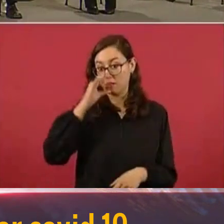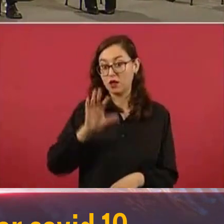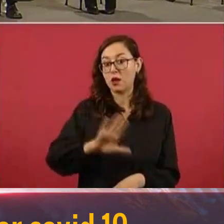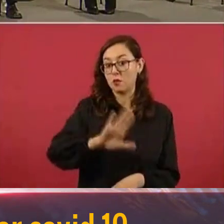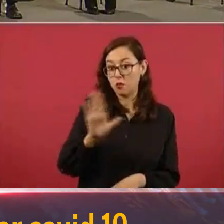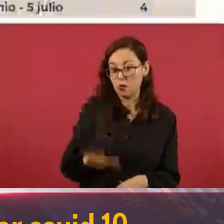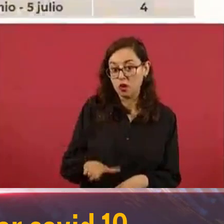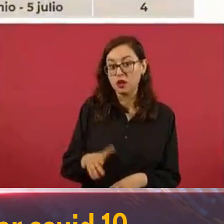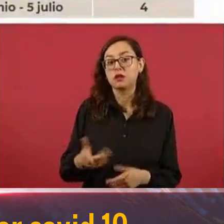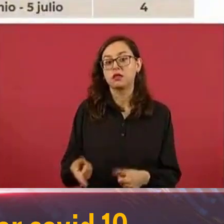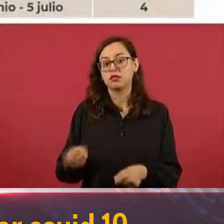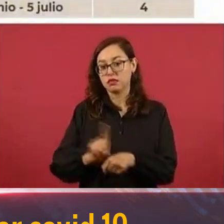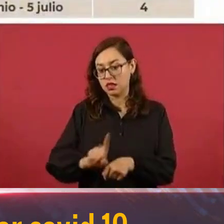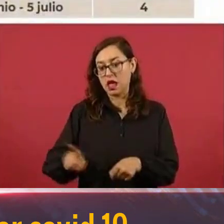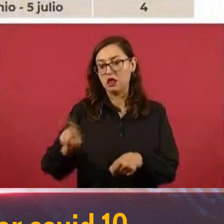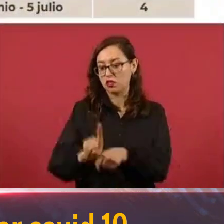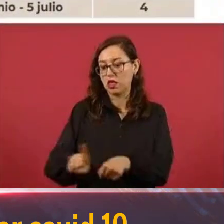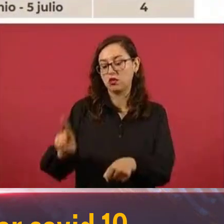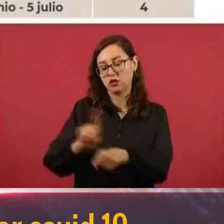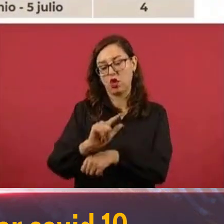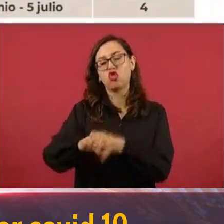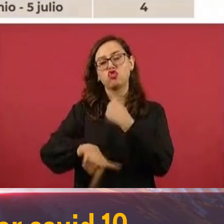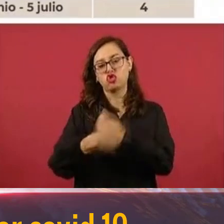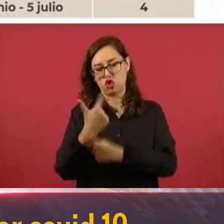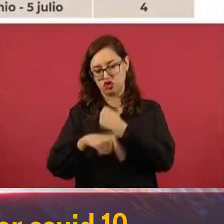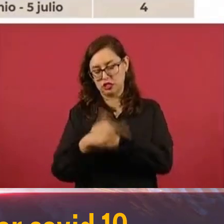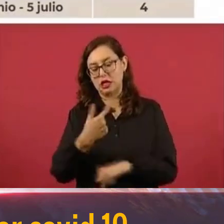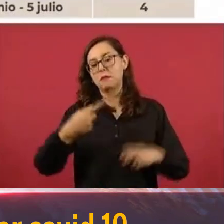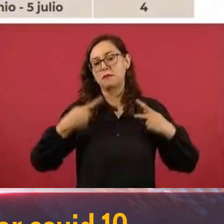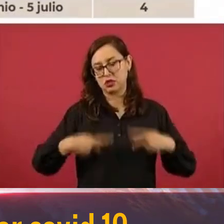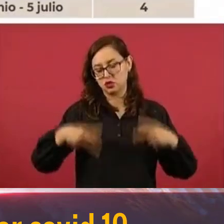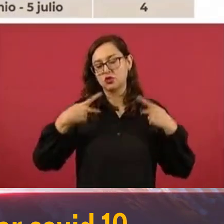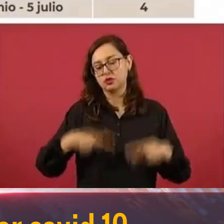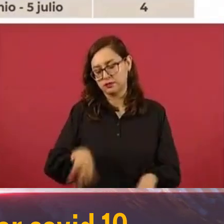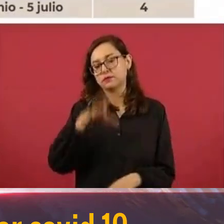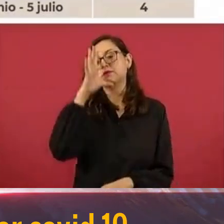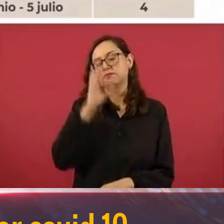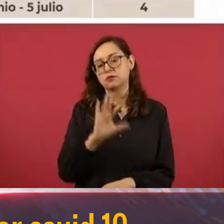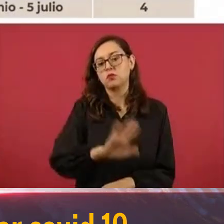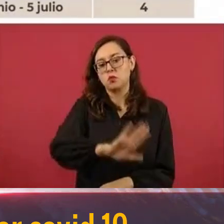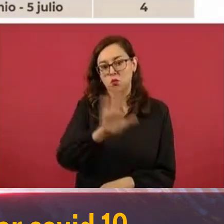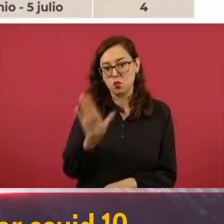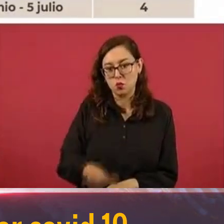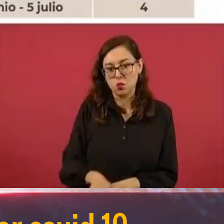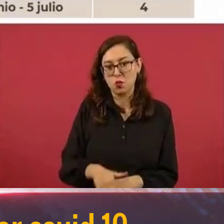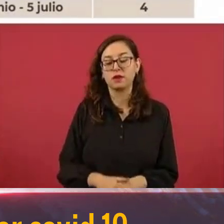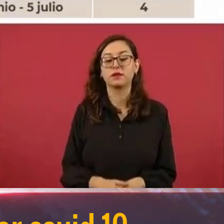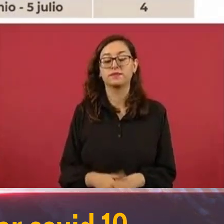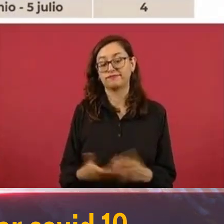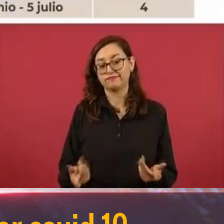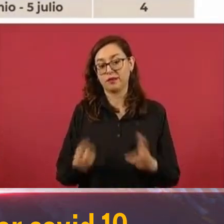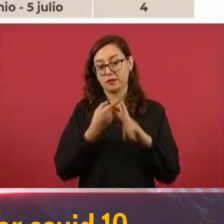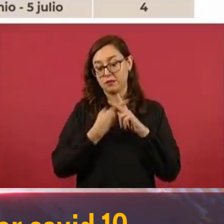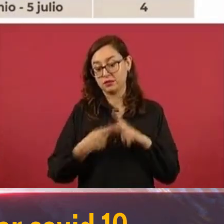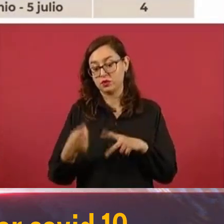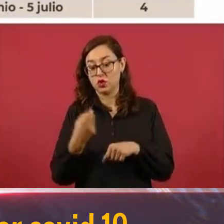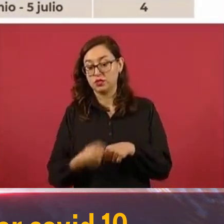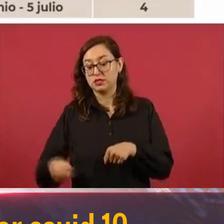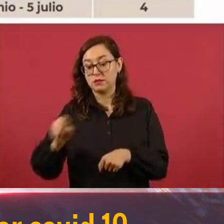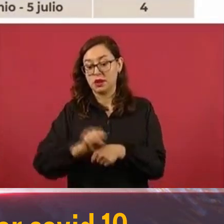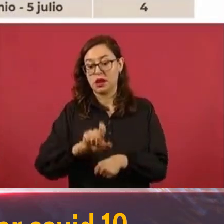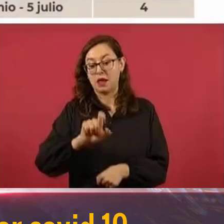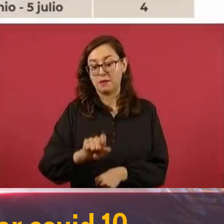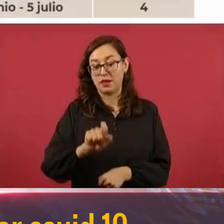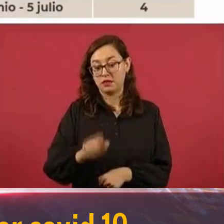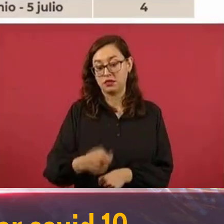la ocupación hospitalaria y las defunciones por COVID-19 en el país. Sin embargo, dijo que ambos indicadores son mínimos